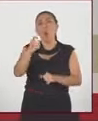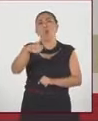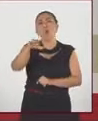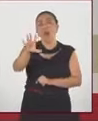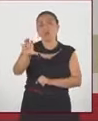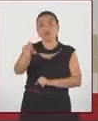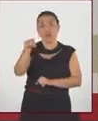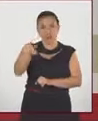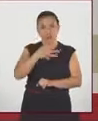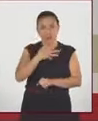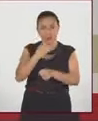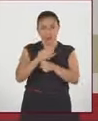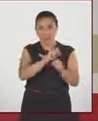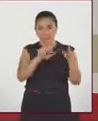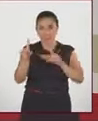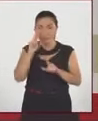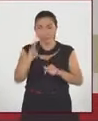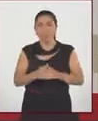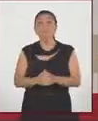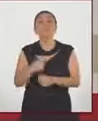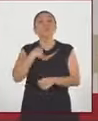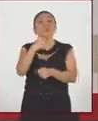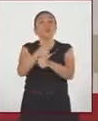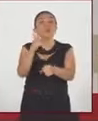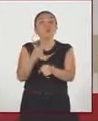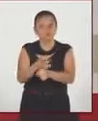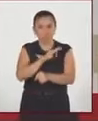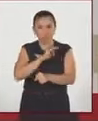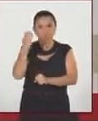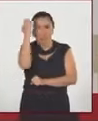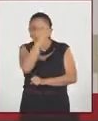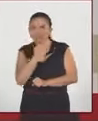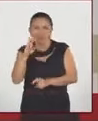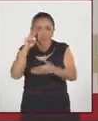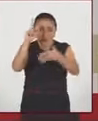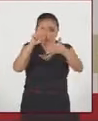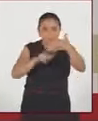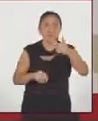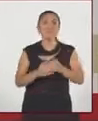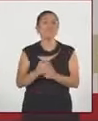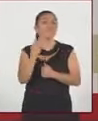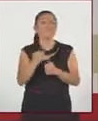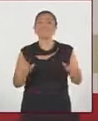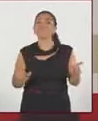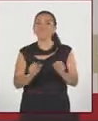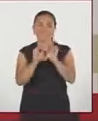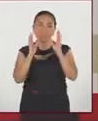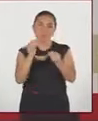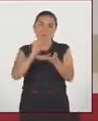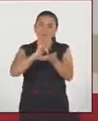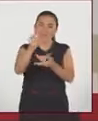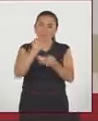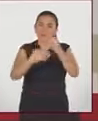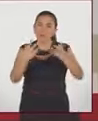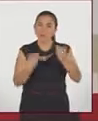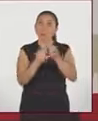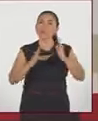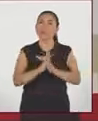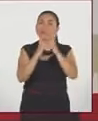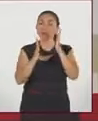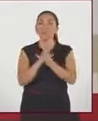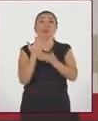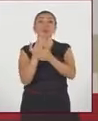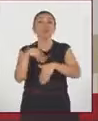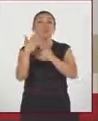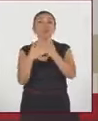aparece en sus pantallas. Les invitamos a explorarlos. Con esto finalizamos y agradecemos su participación y les esperamos en